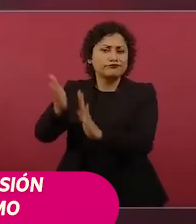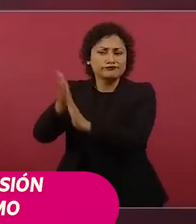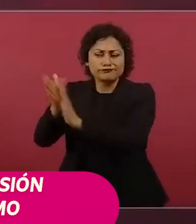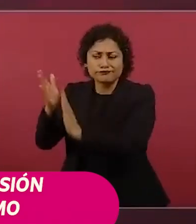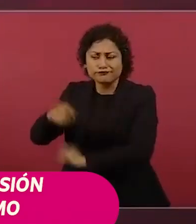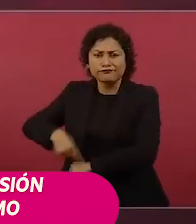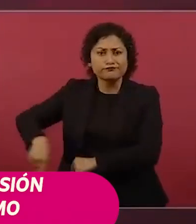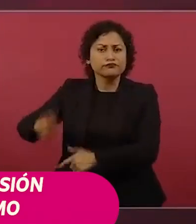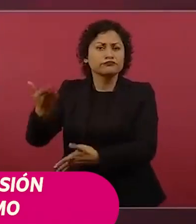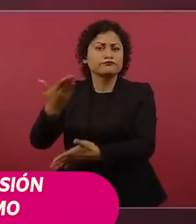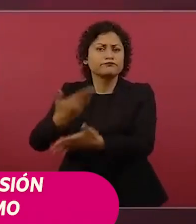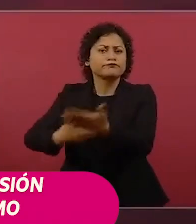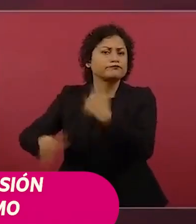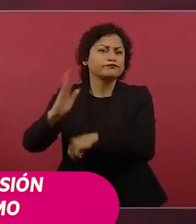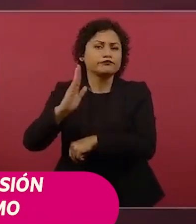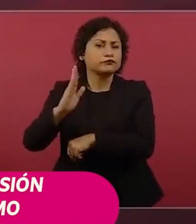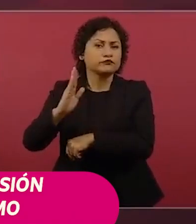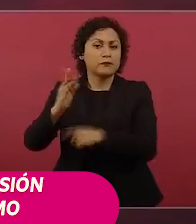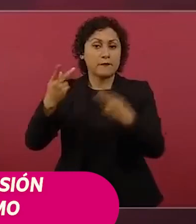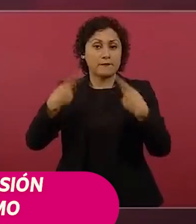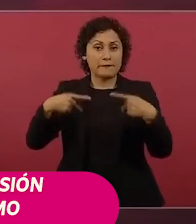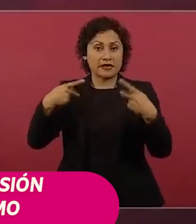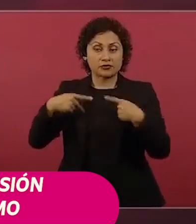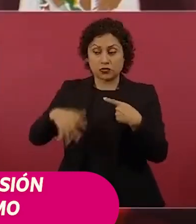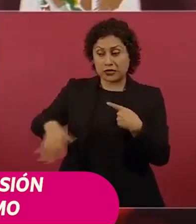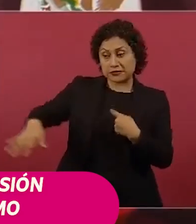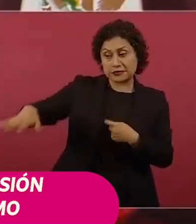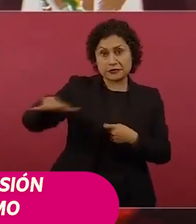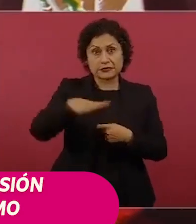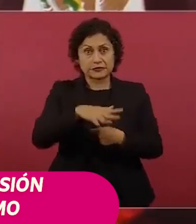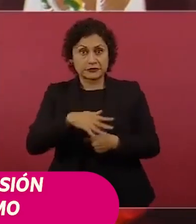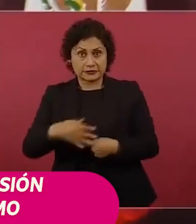y haya empleo, trabajo para la gente.